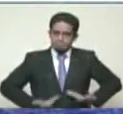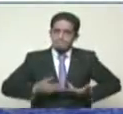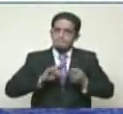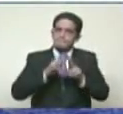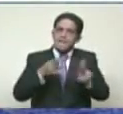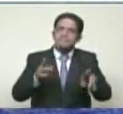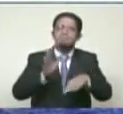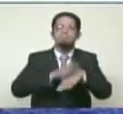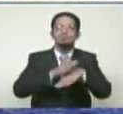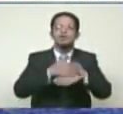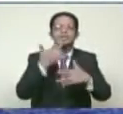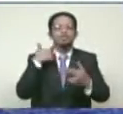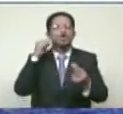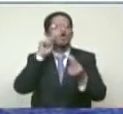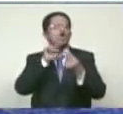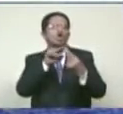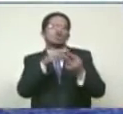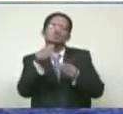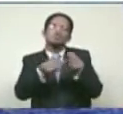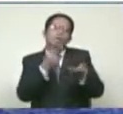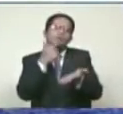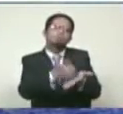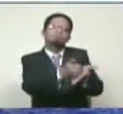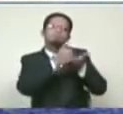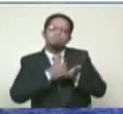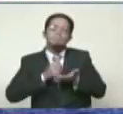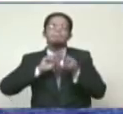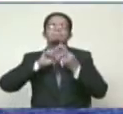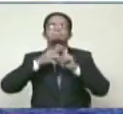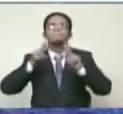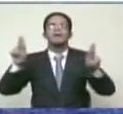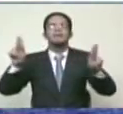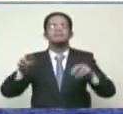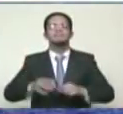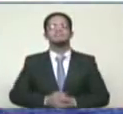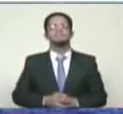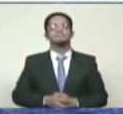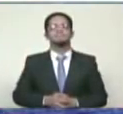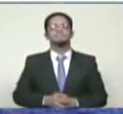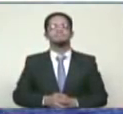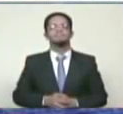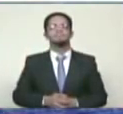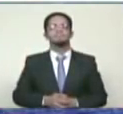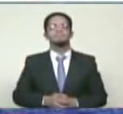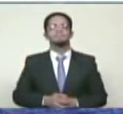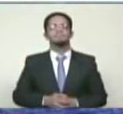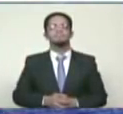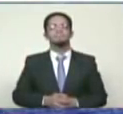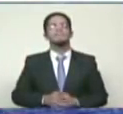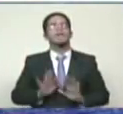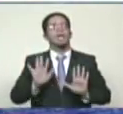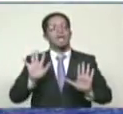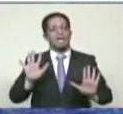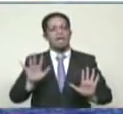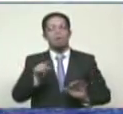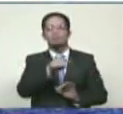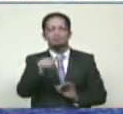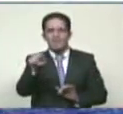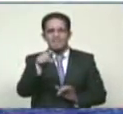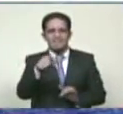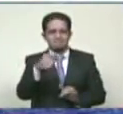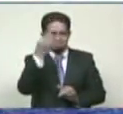conozco es la paz, la lucha por la paz. Ahora, no vayan a creer que soy un